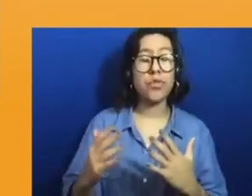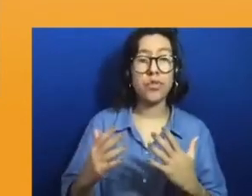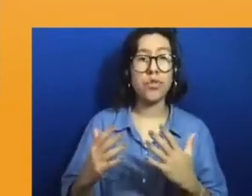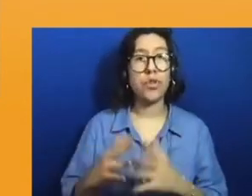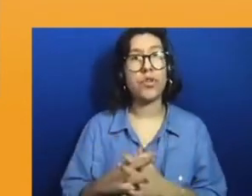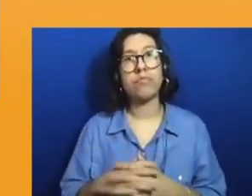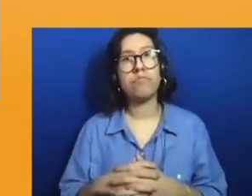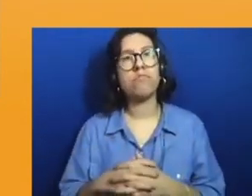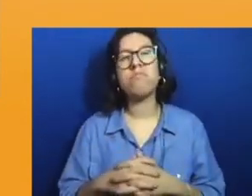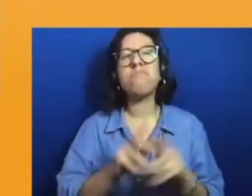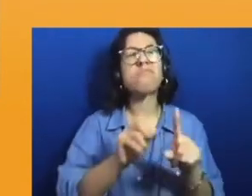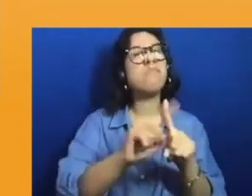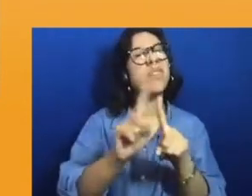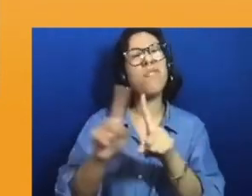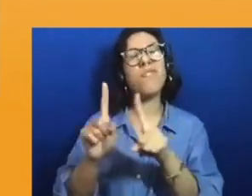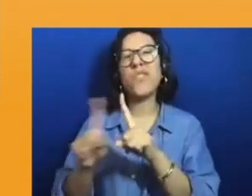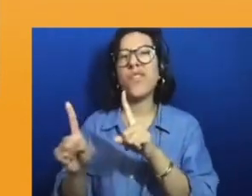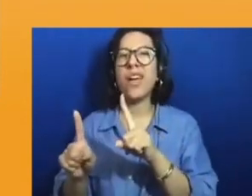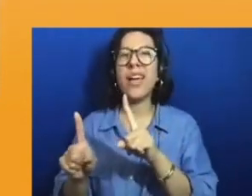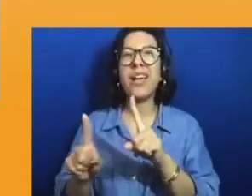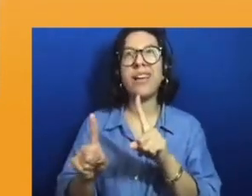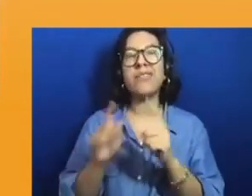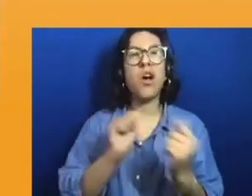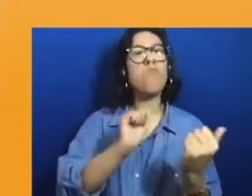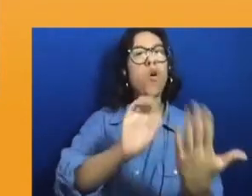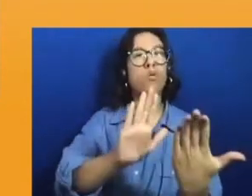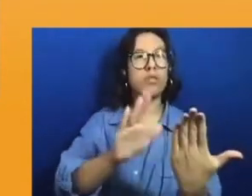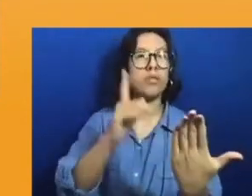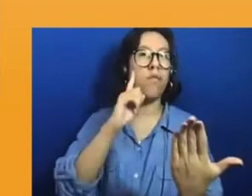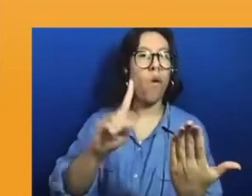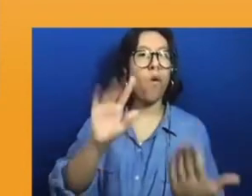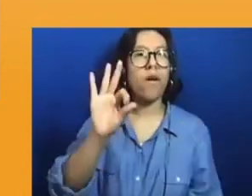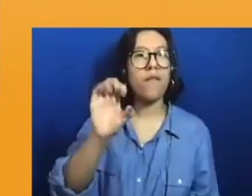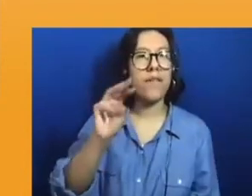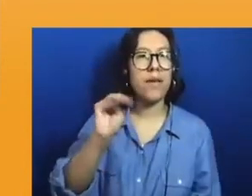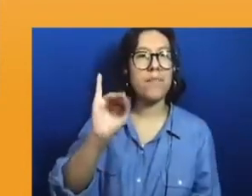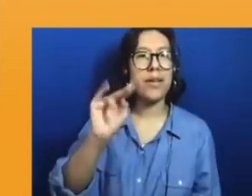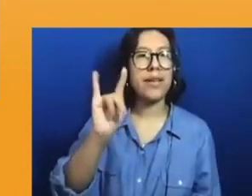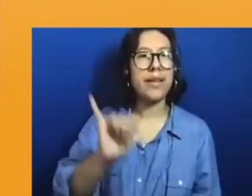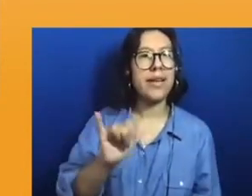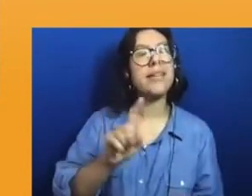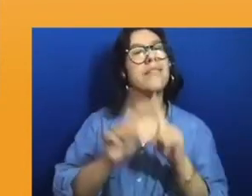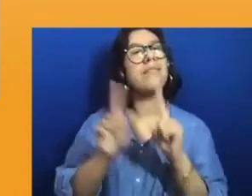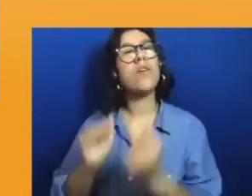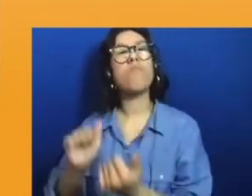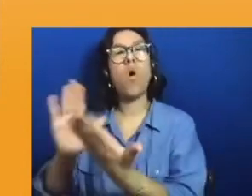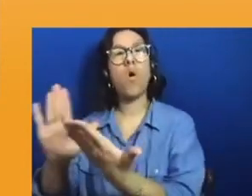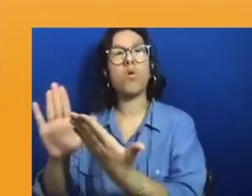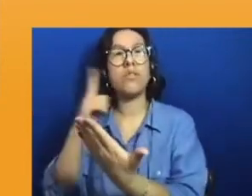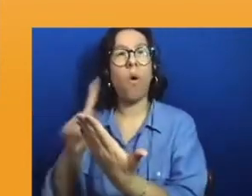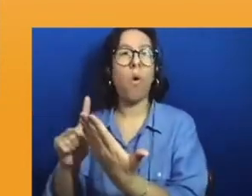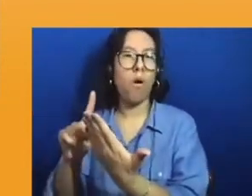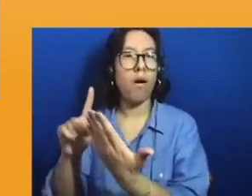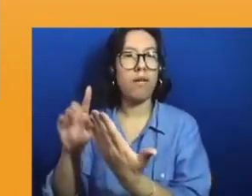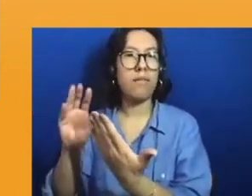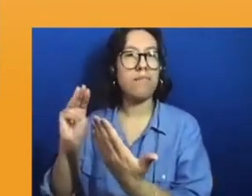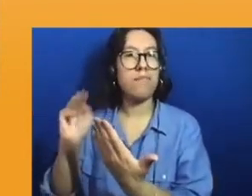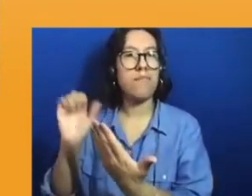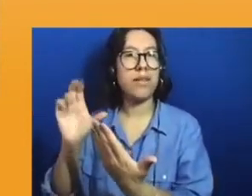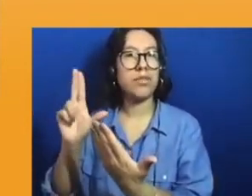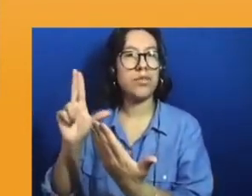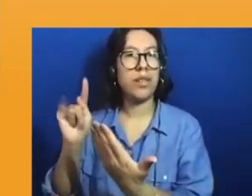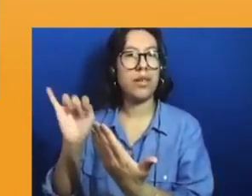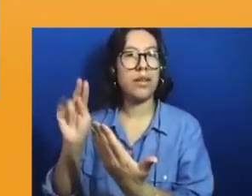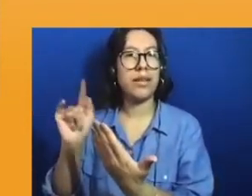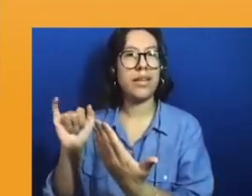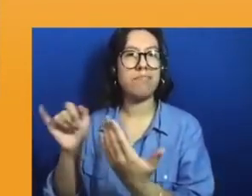hay diferentes lados de la feminidad y diferentes lados de la masculinidad. Y creo que es importante para todas